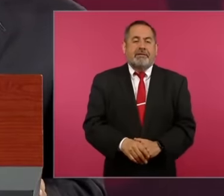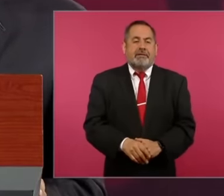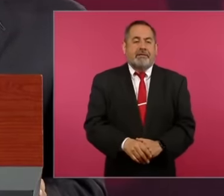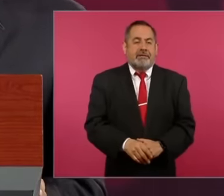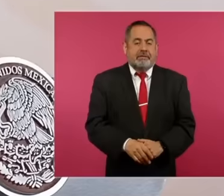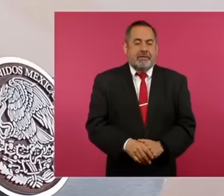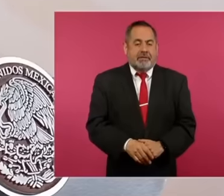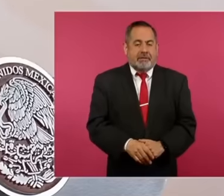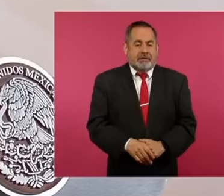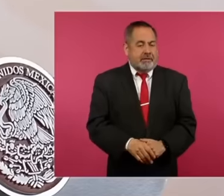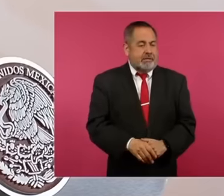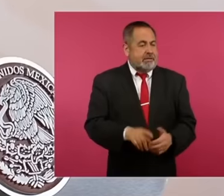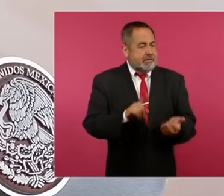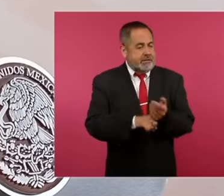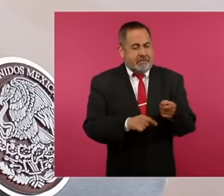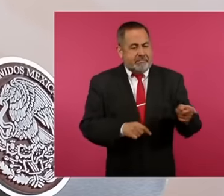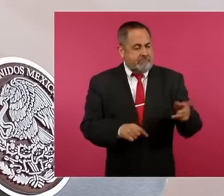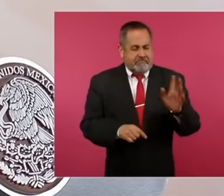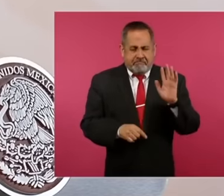se tenga el corazón